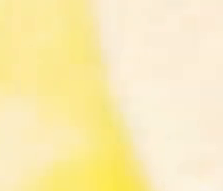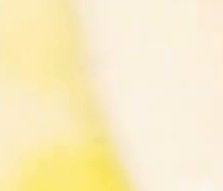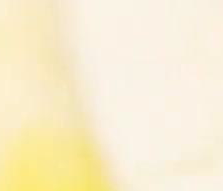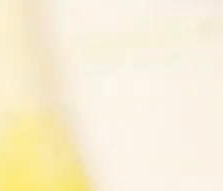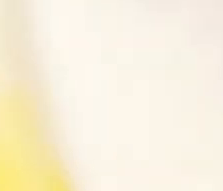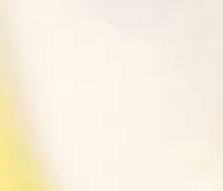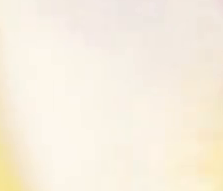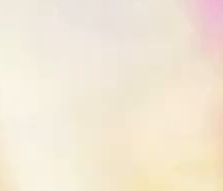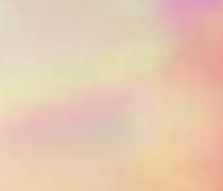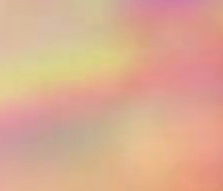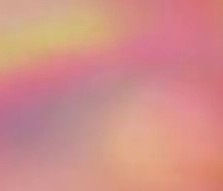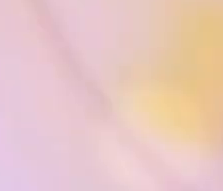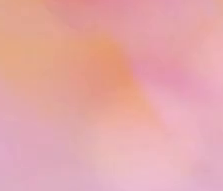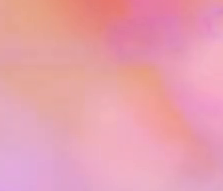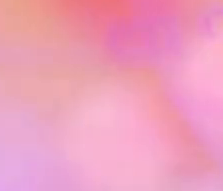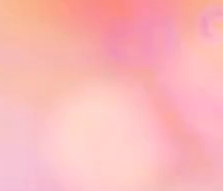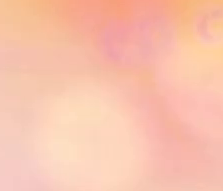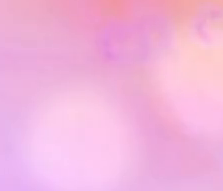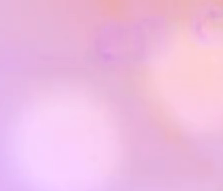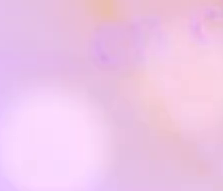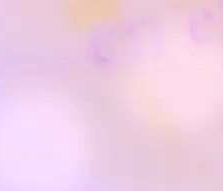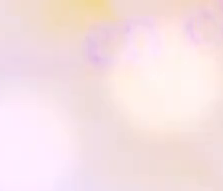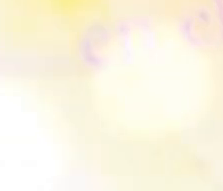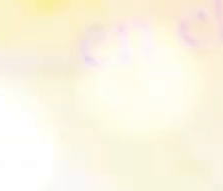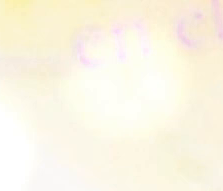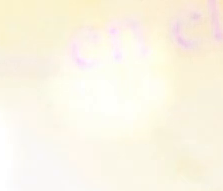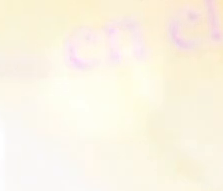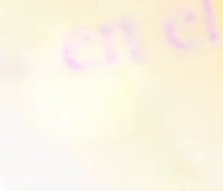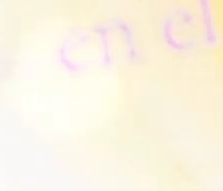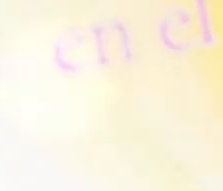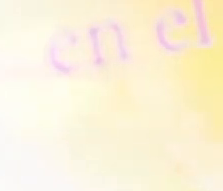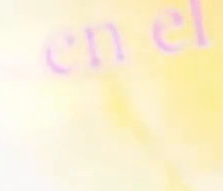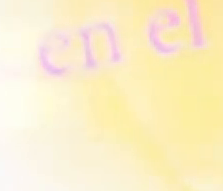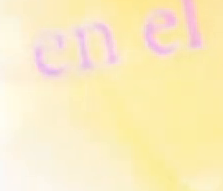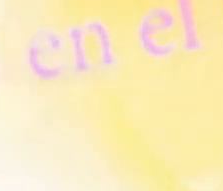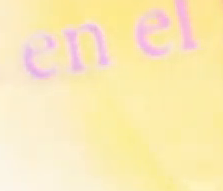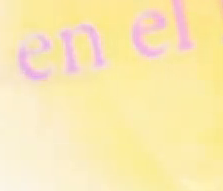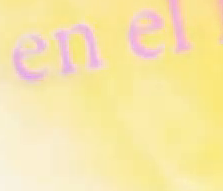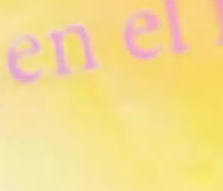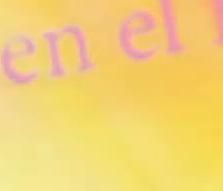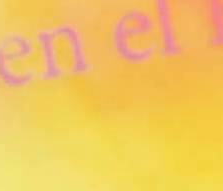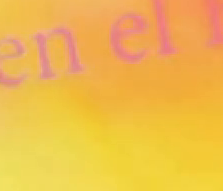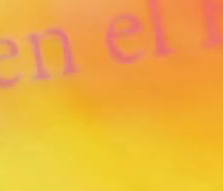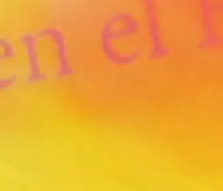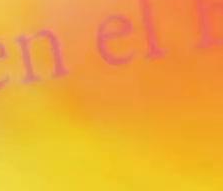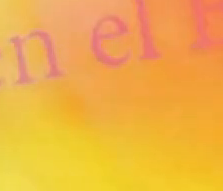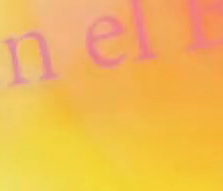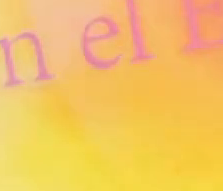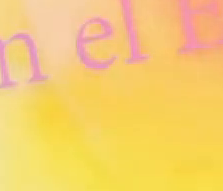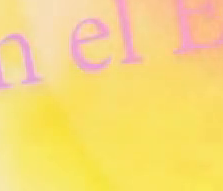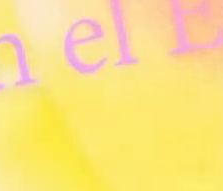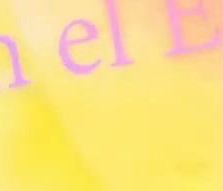en el día del señor para usted para los que viven lejos de un